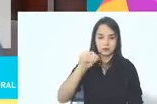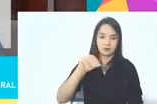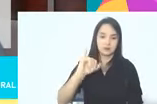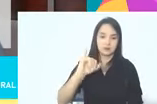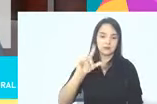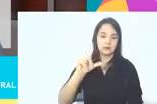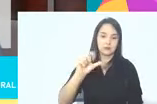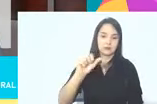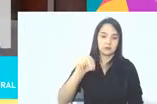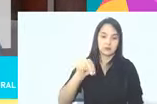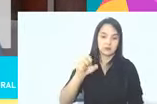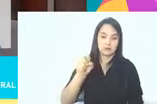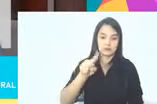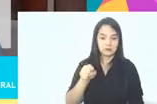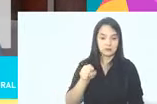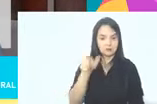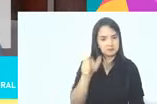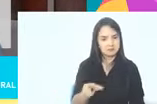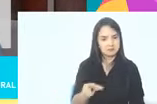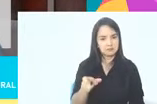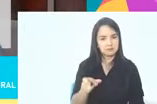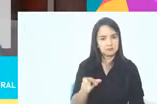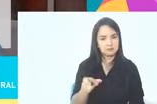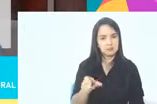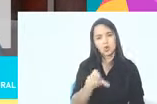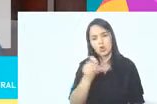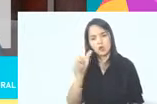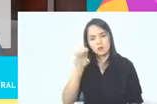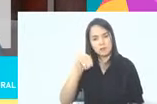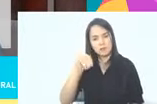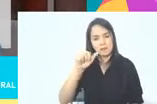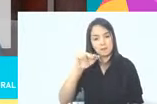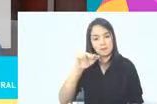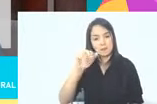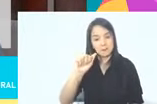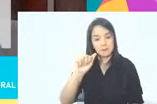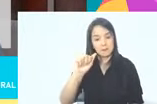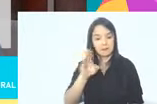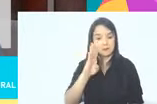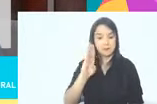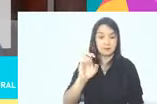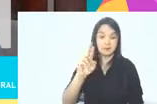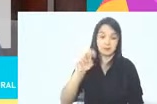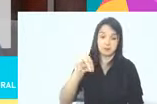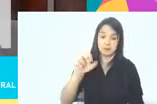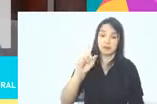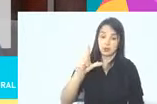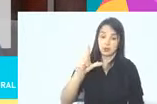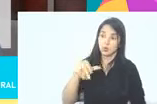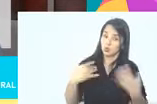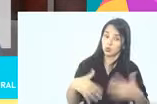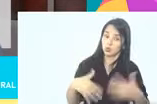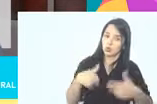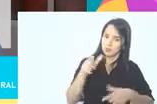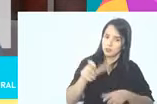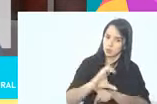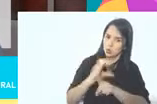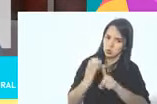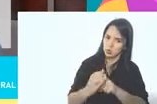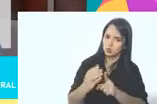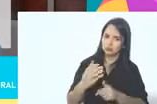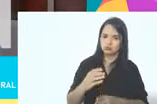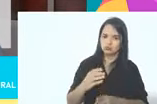Educación, señor secretario de Cultura, que no, estos espacios formativos, esta oferta académica, no la encontramos ni siquiera